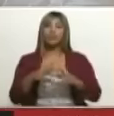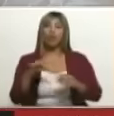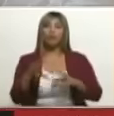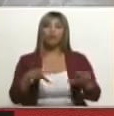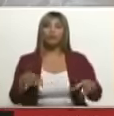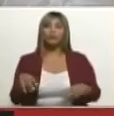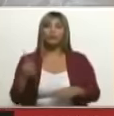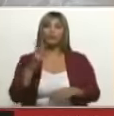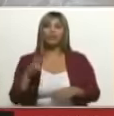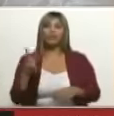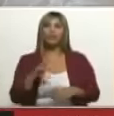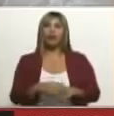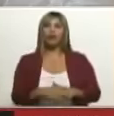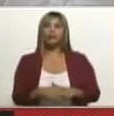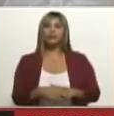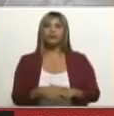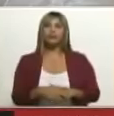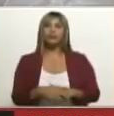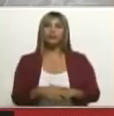nacional.